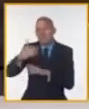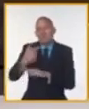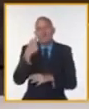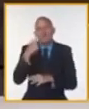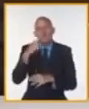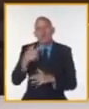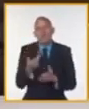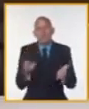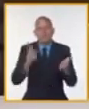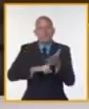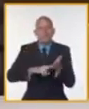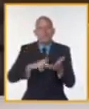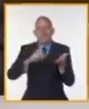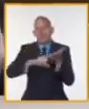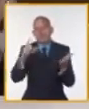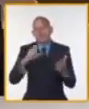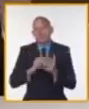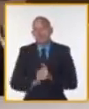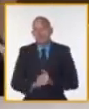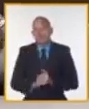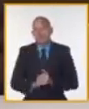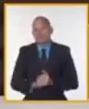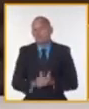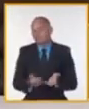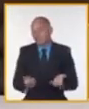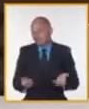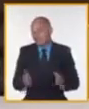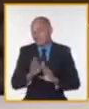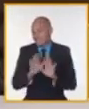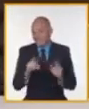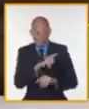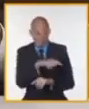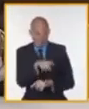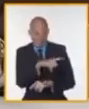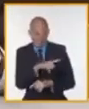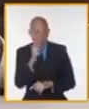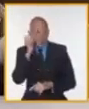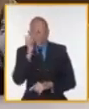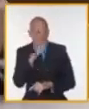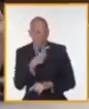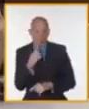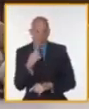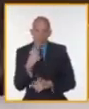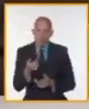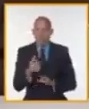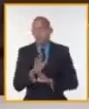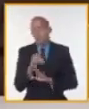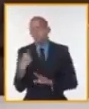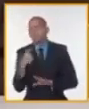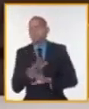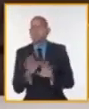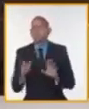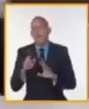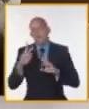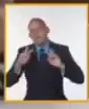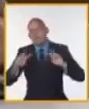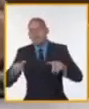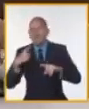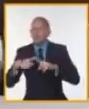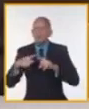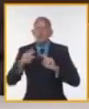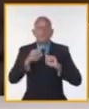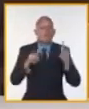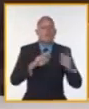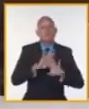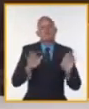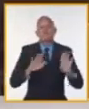Pleno. Porque no se trata, como bien se explicó por Rosario, de hacer los sondeos, de hacer los estudios, sino de qué vamos a hacer